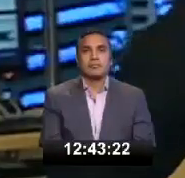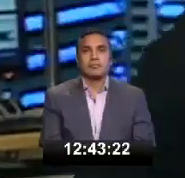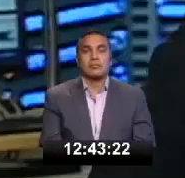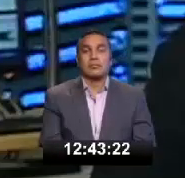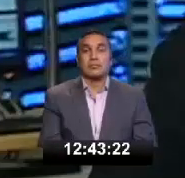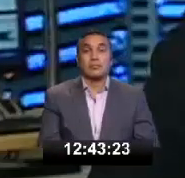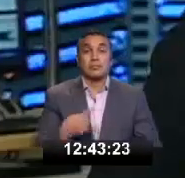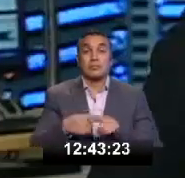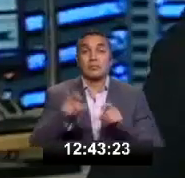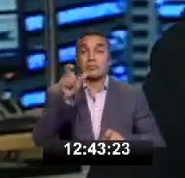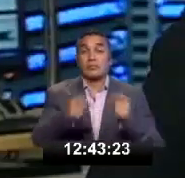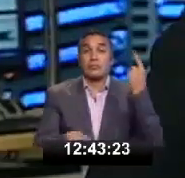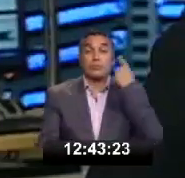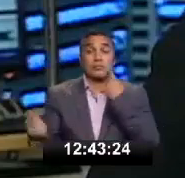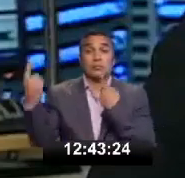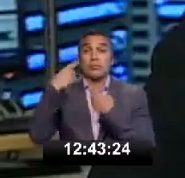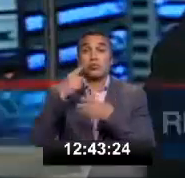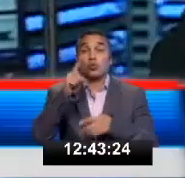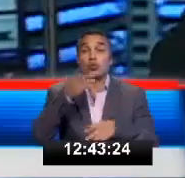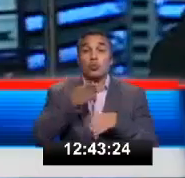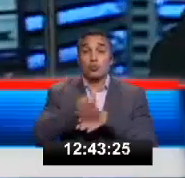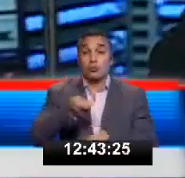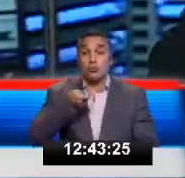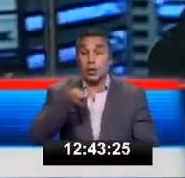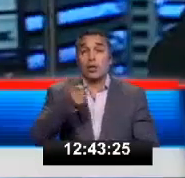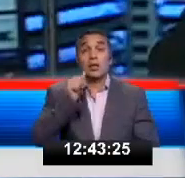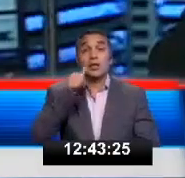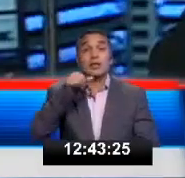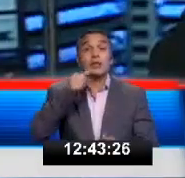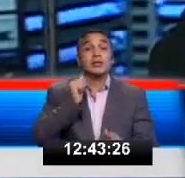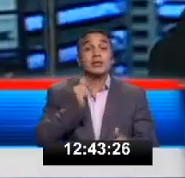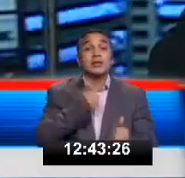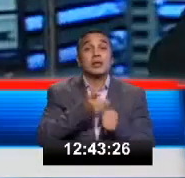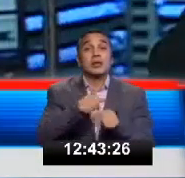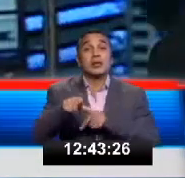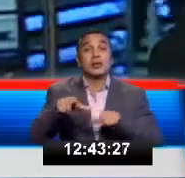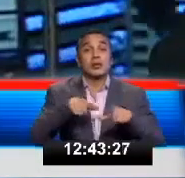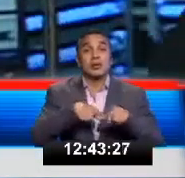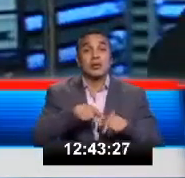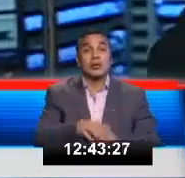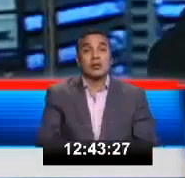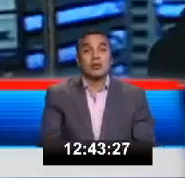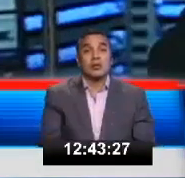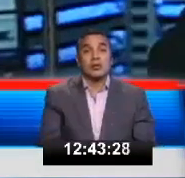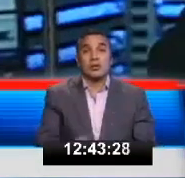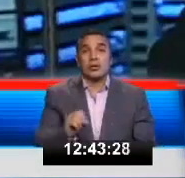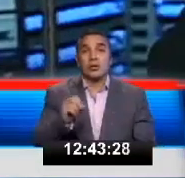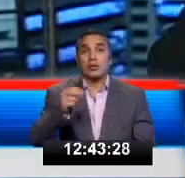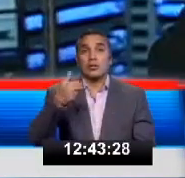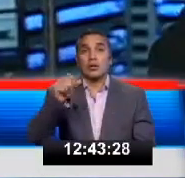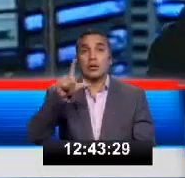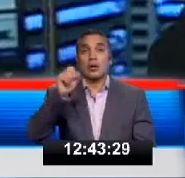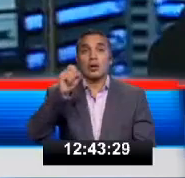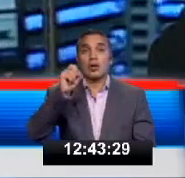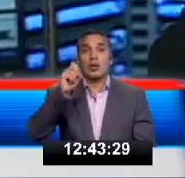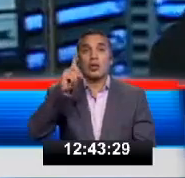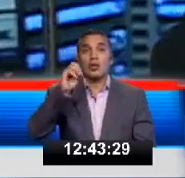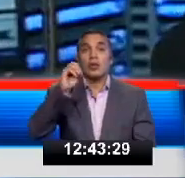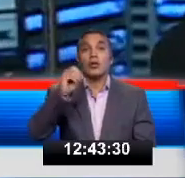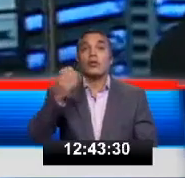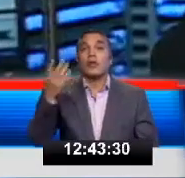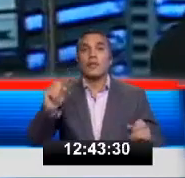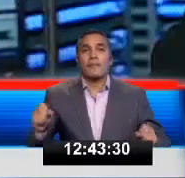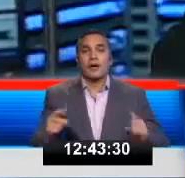varios heridos un ataque con cuchillo de cerca de la antigua sede del semanario satírico charlie hebdo en parís los detalles